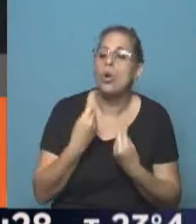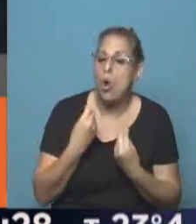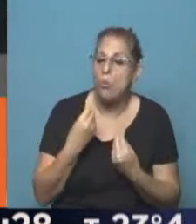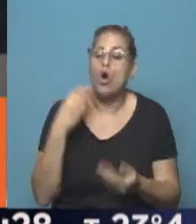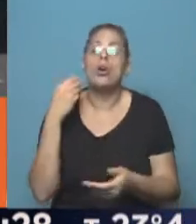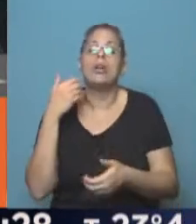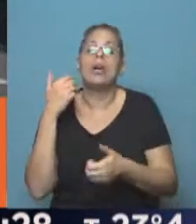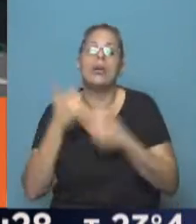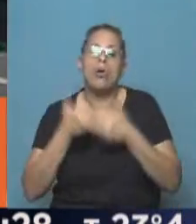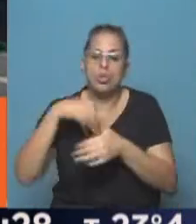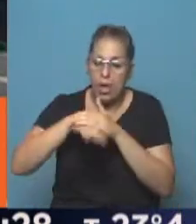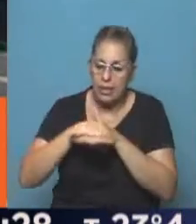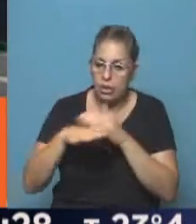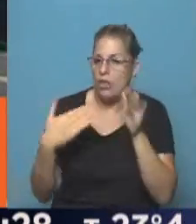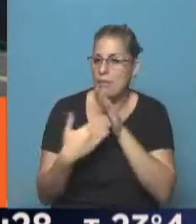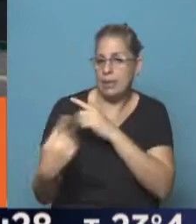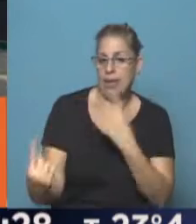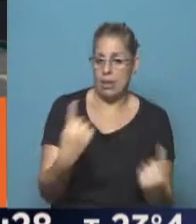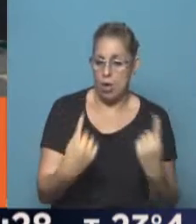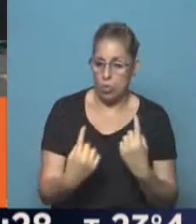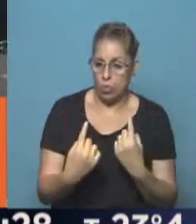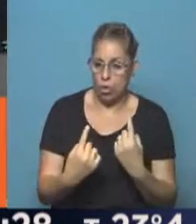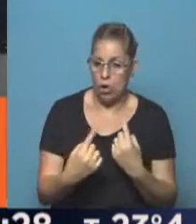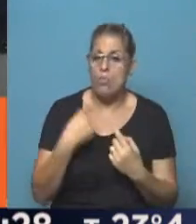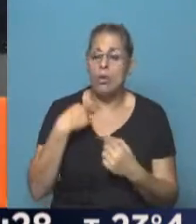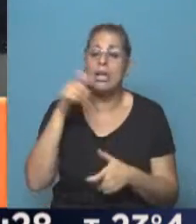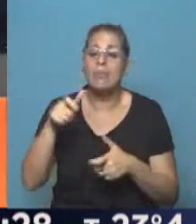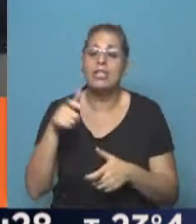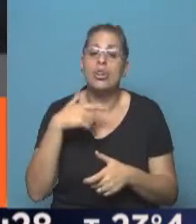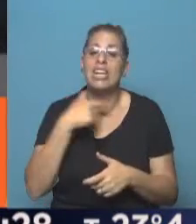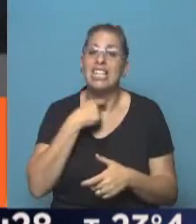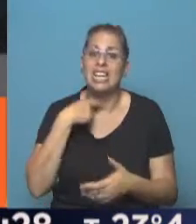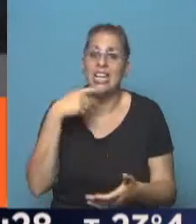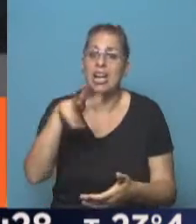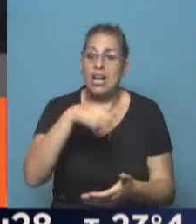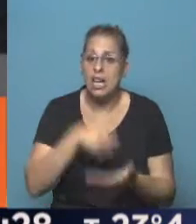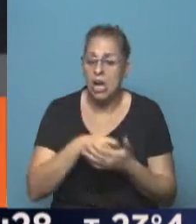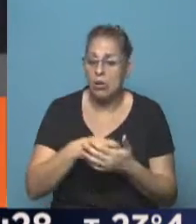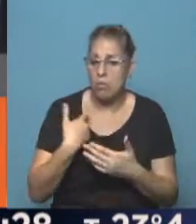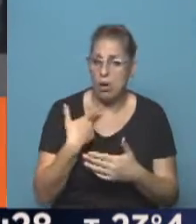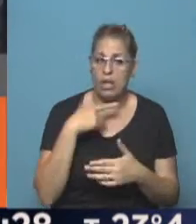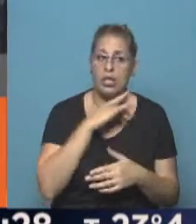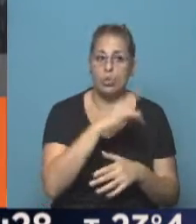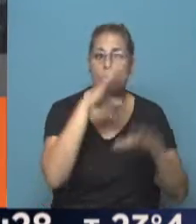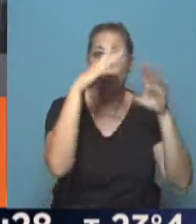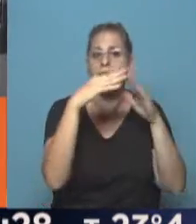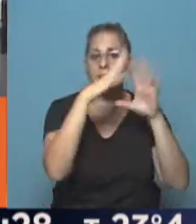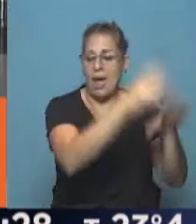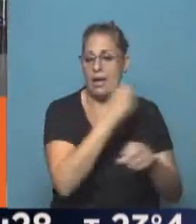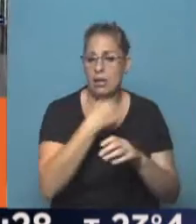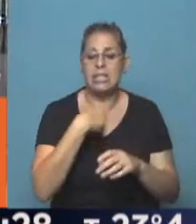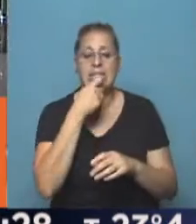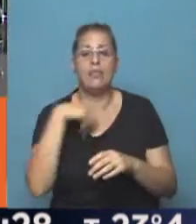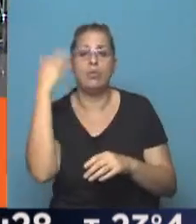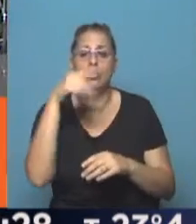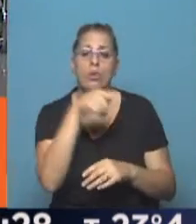de concurso? Y eso depende de cada uno porque los acreedores tienen derecho a disponer de sus bienes. Yo mañana usted tiene una deuda conmigo y yo le puedo